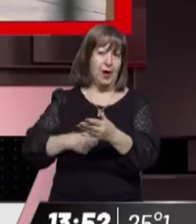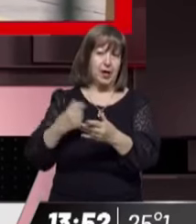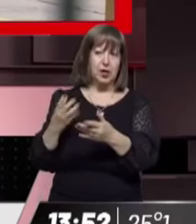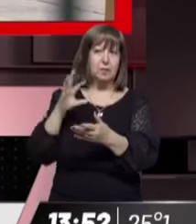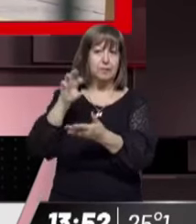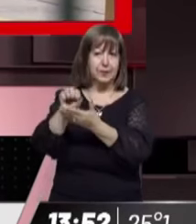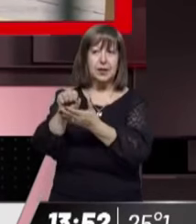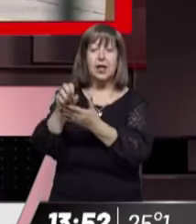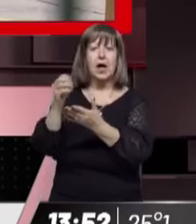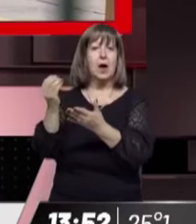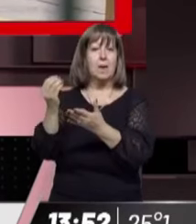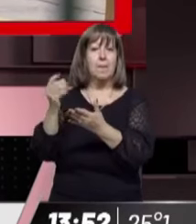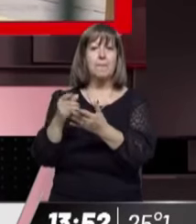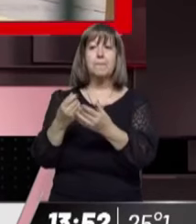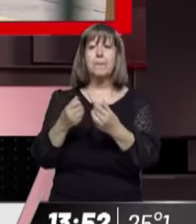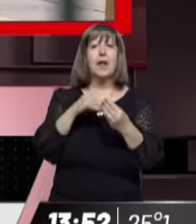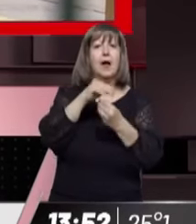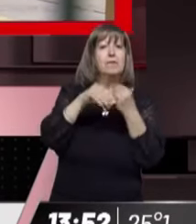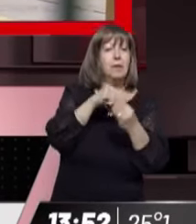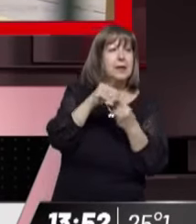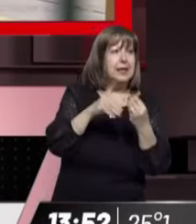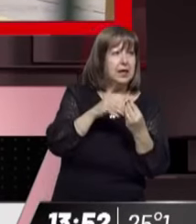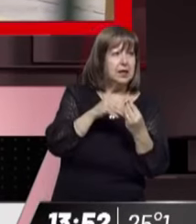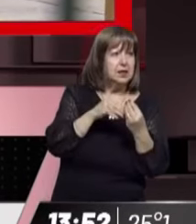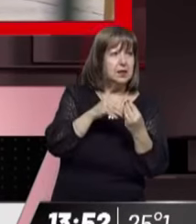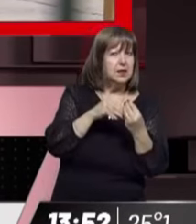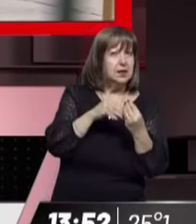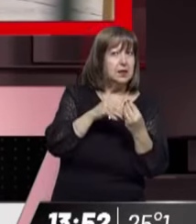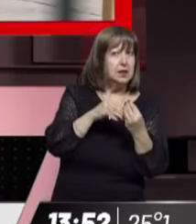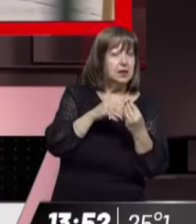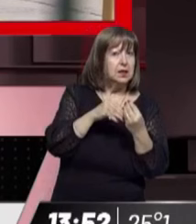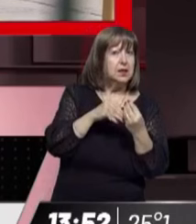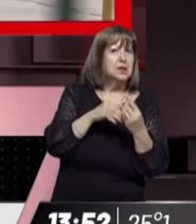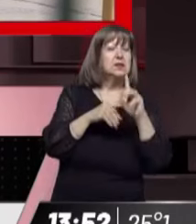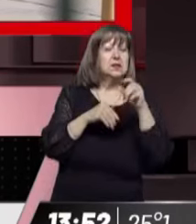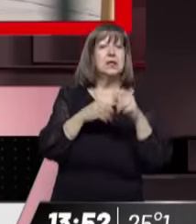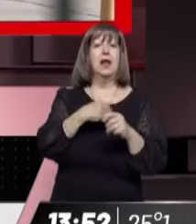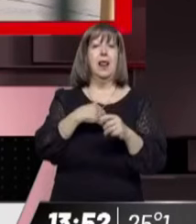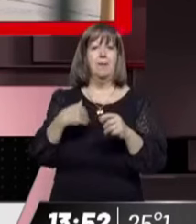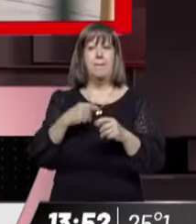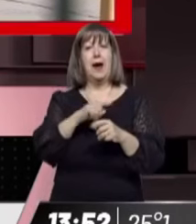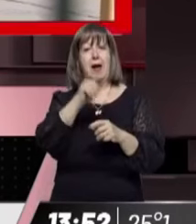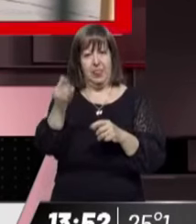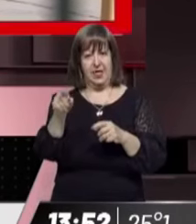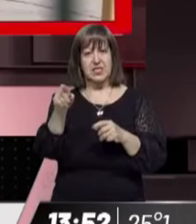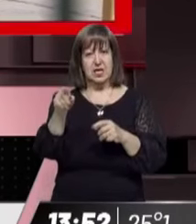familiares. En este momento está siendo acompañada por una familiar, por la mamá.